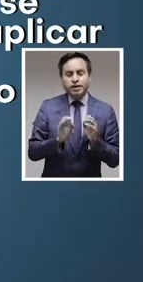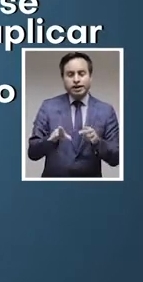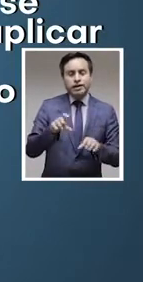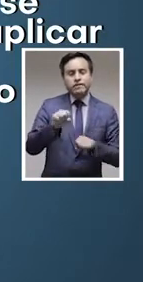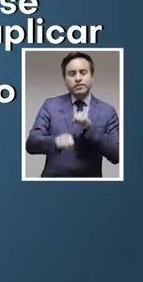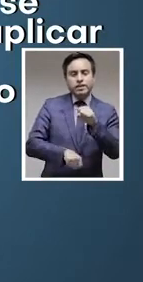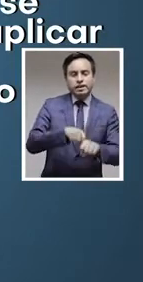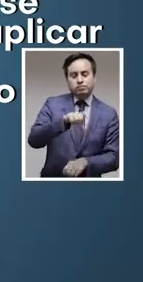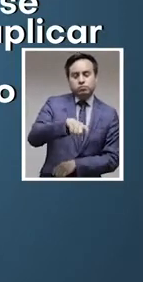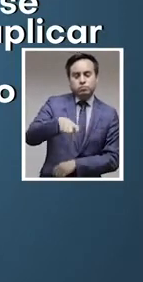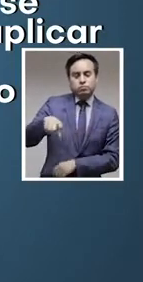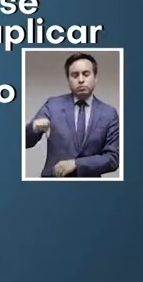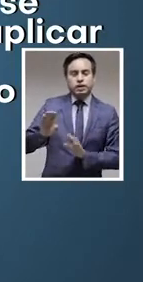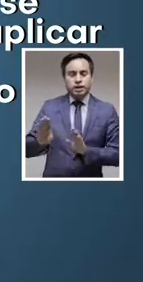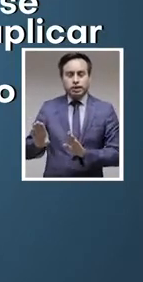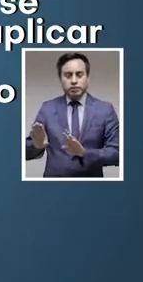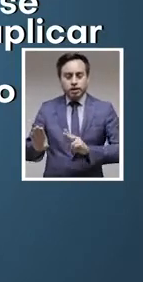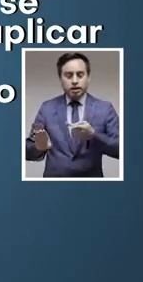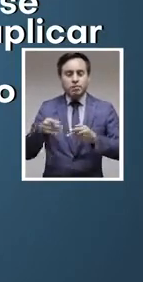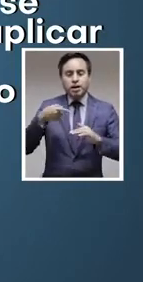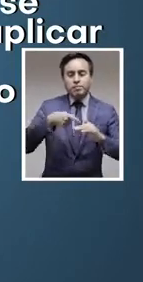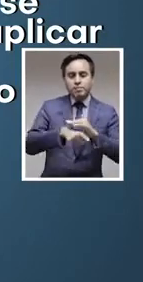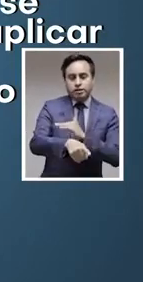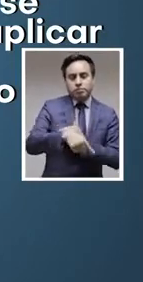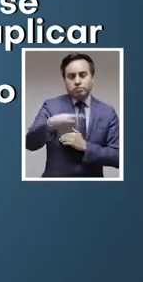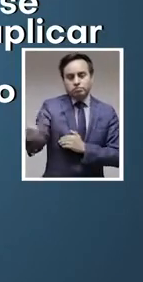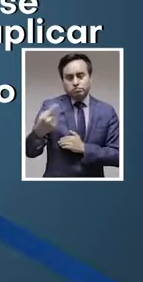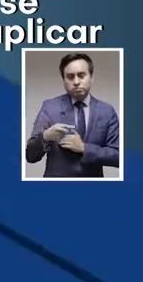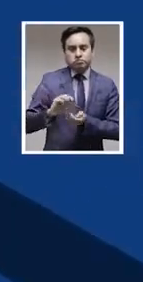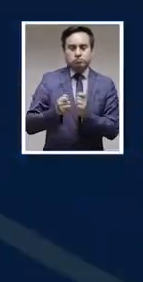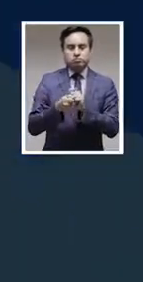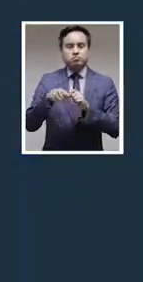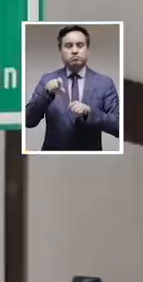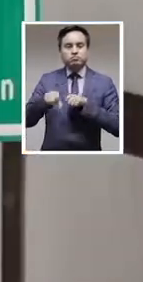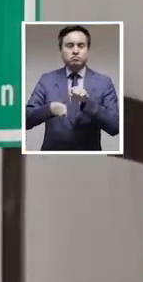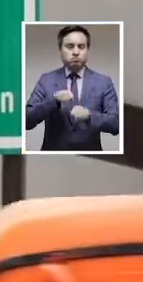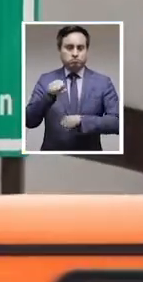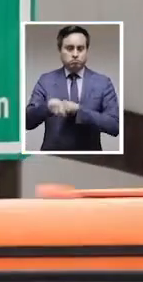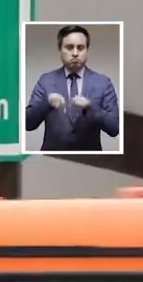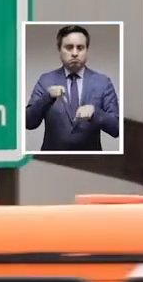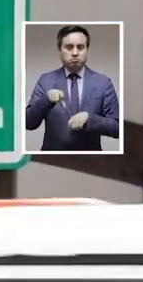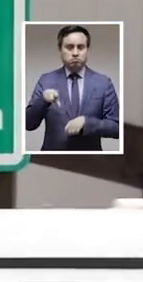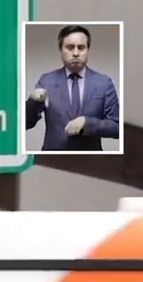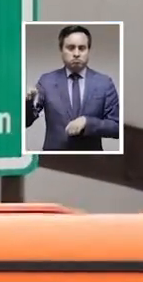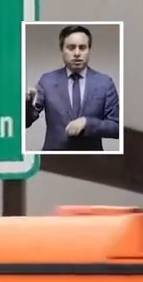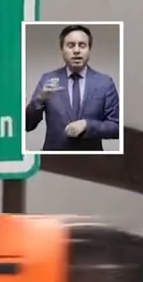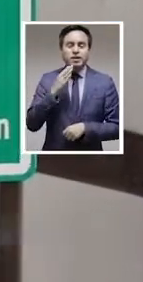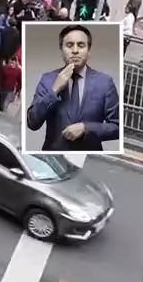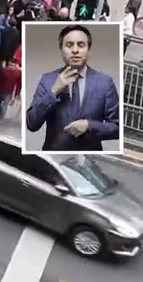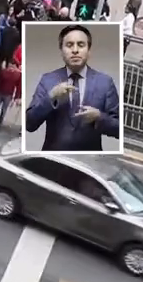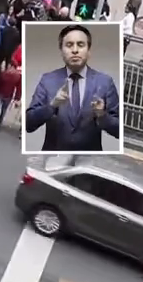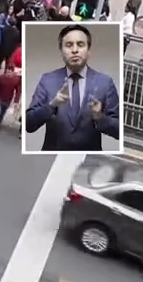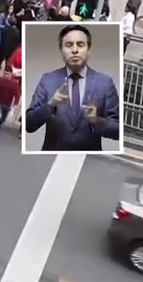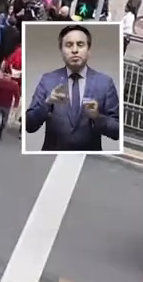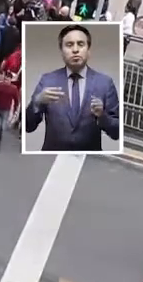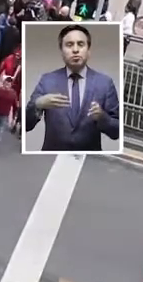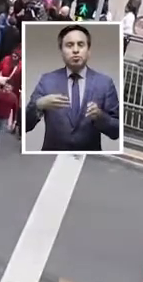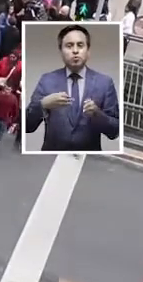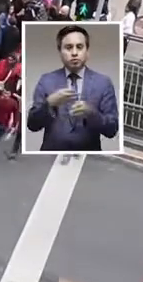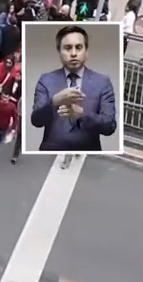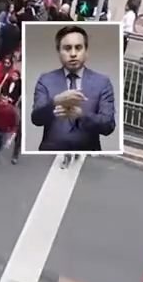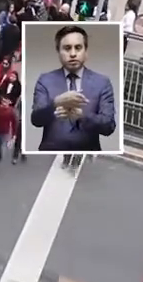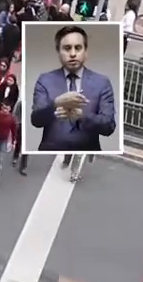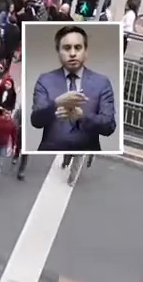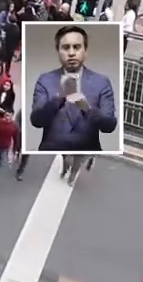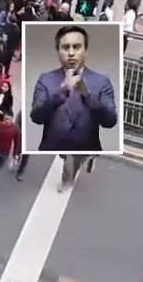las bicicletas y combinar viajes entre bicicletas y metro. Habilitamos cruces peatonales